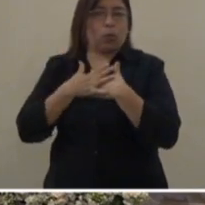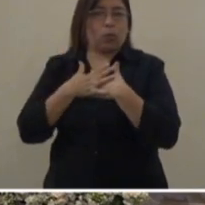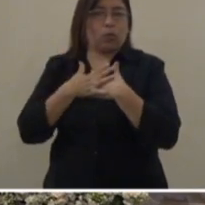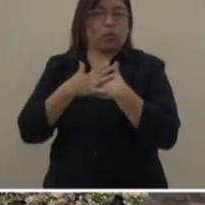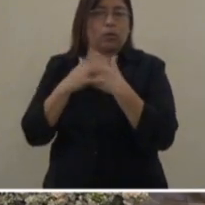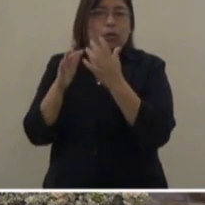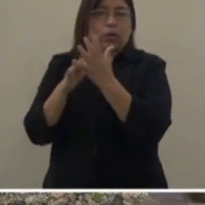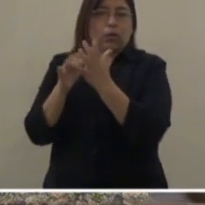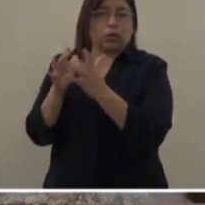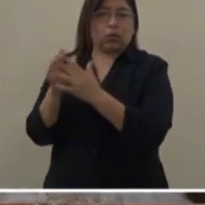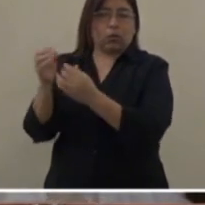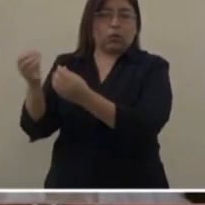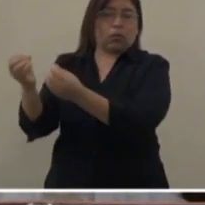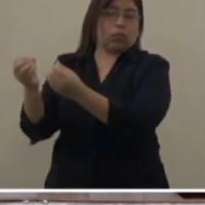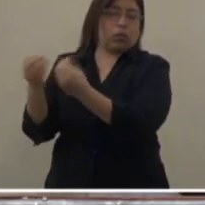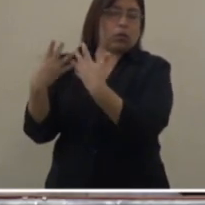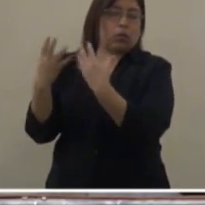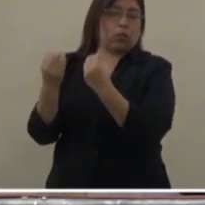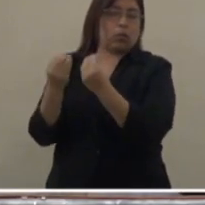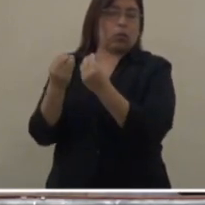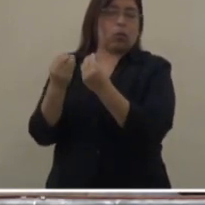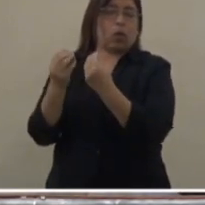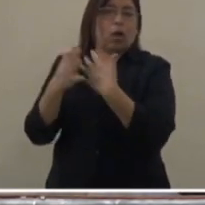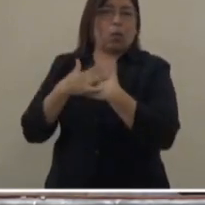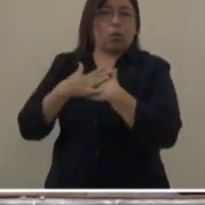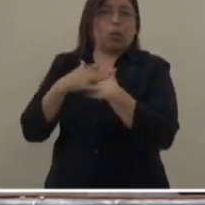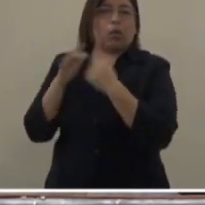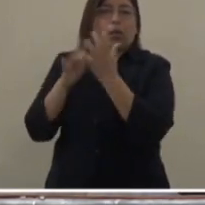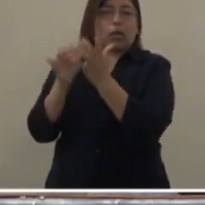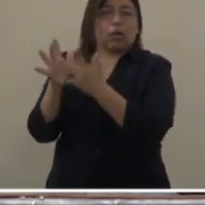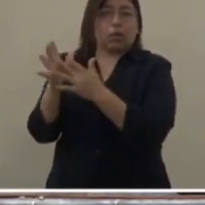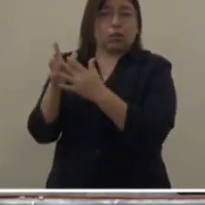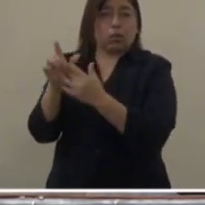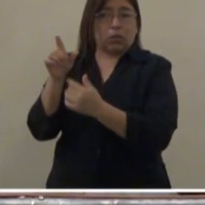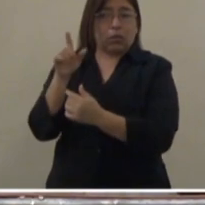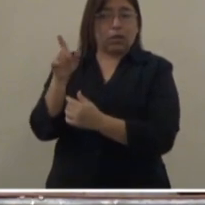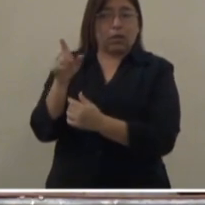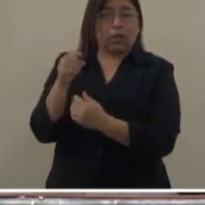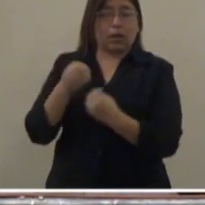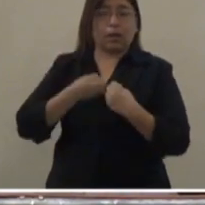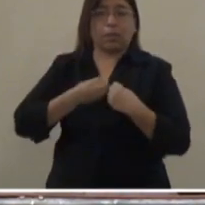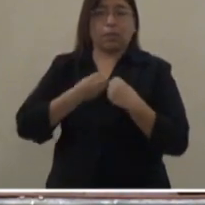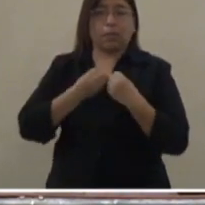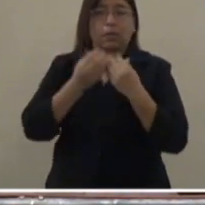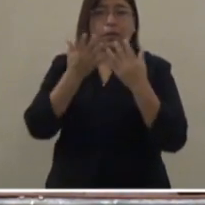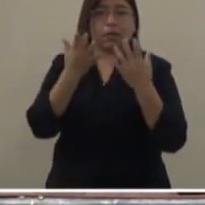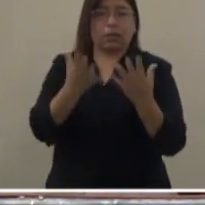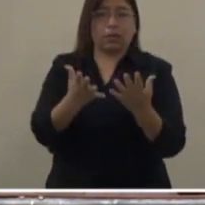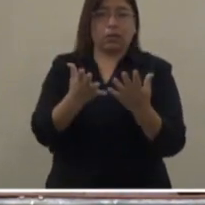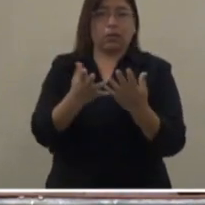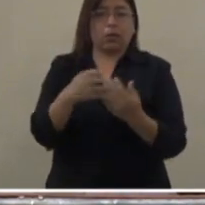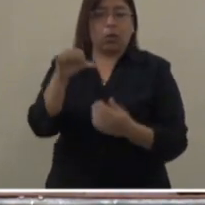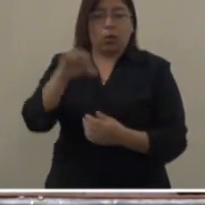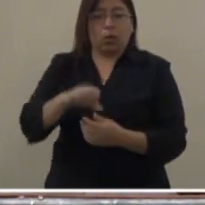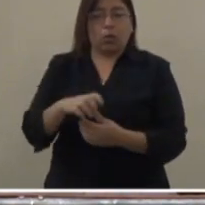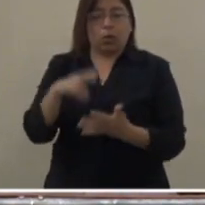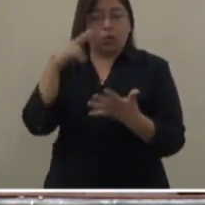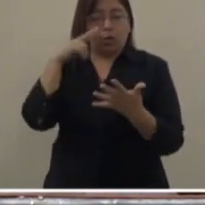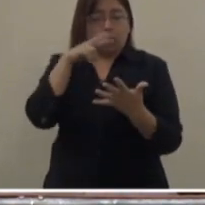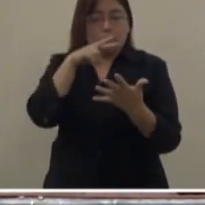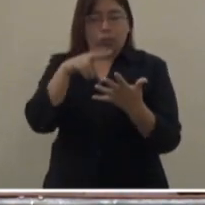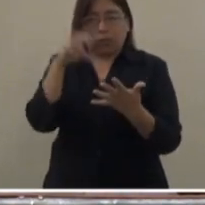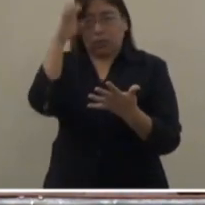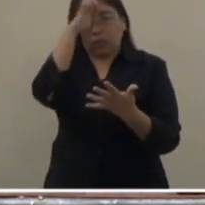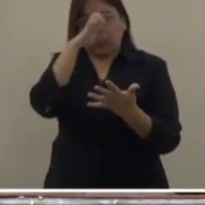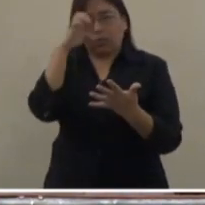Jesús es misericordioso, así lo hemos oído en el Santo Evangelio. ¿Cuáles son